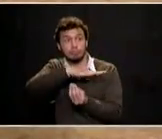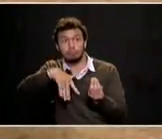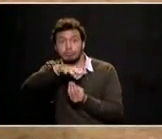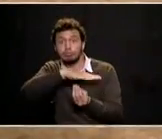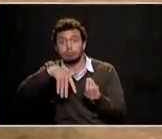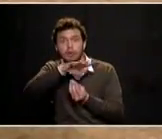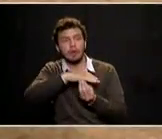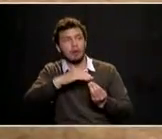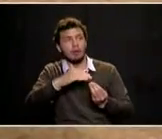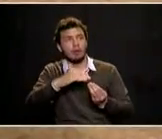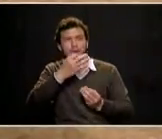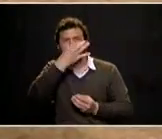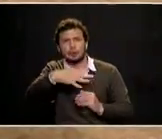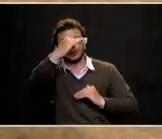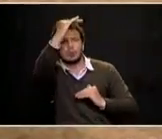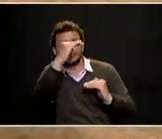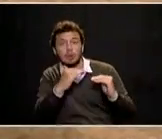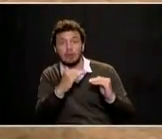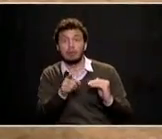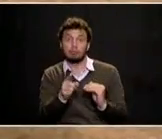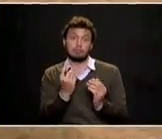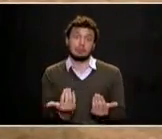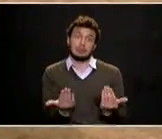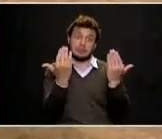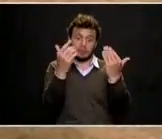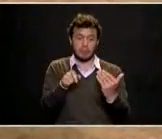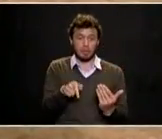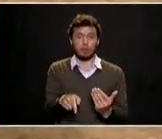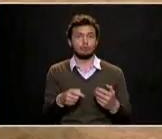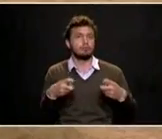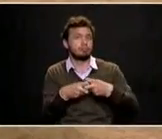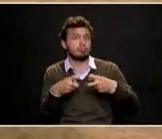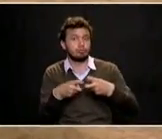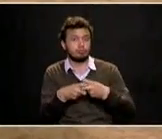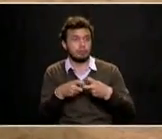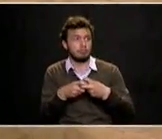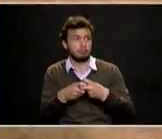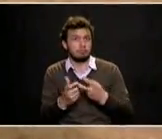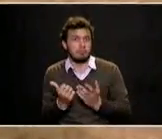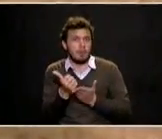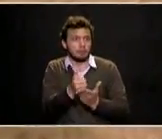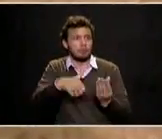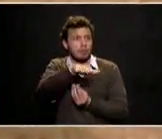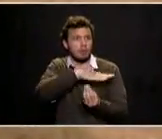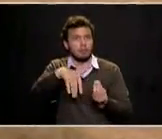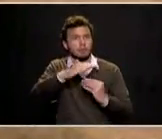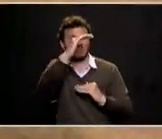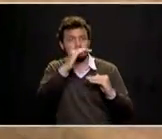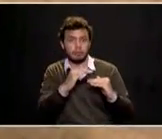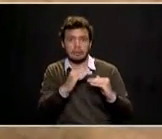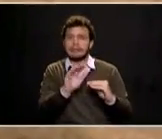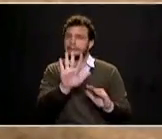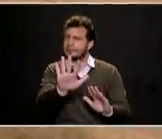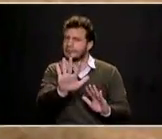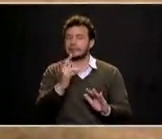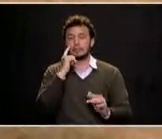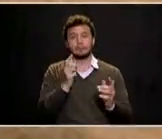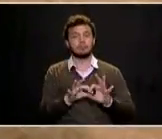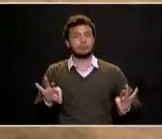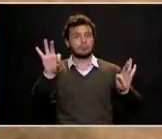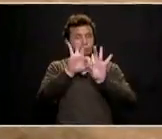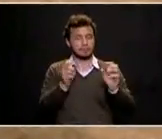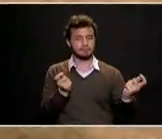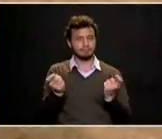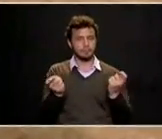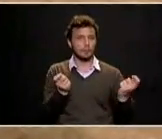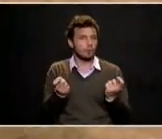la ciudad de forma eléctrica, es decir, sostenible, pero hay que regularlo, es decir, que usen casco, construir más ciclorrutas para que